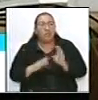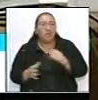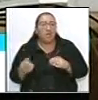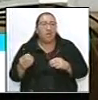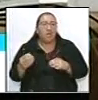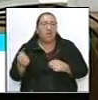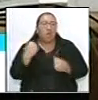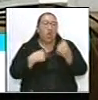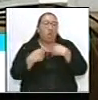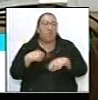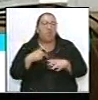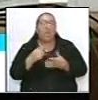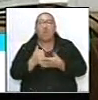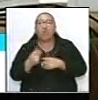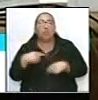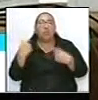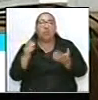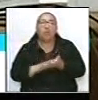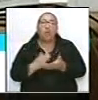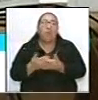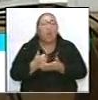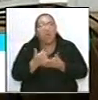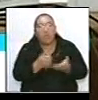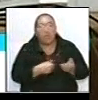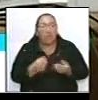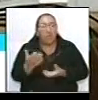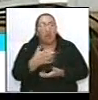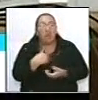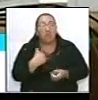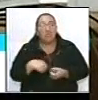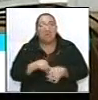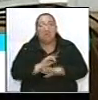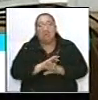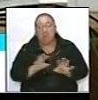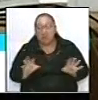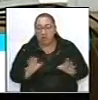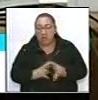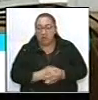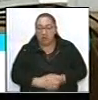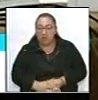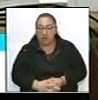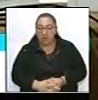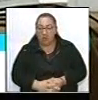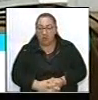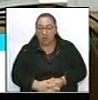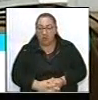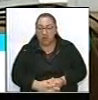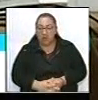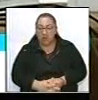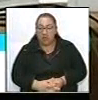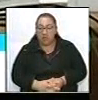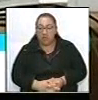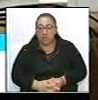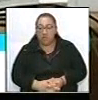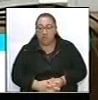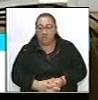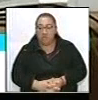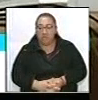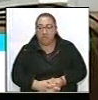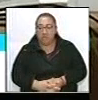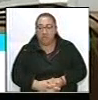lesionado cumpliendo su deber y la municipalidad, por la modalidad de contratación que tenía, no podía mandarlo a